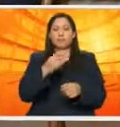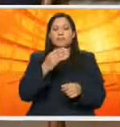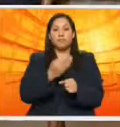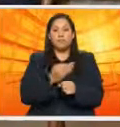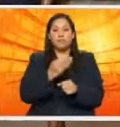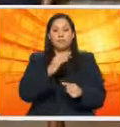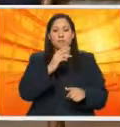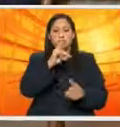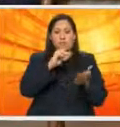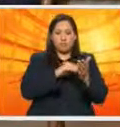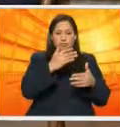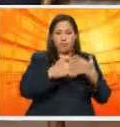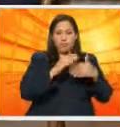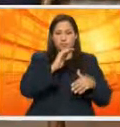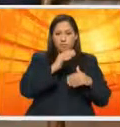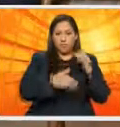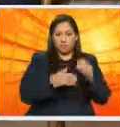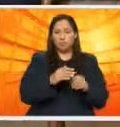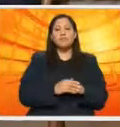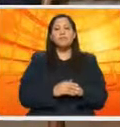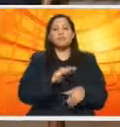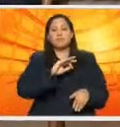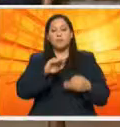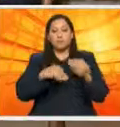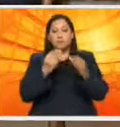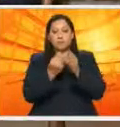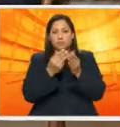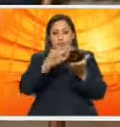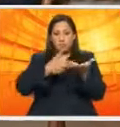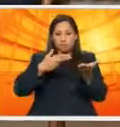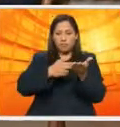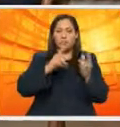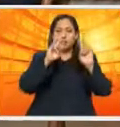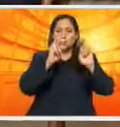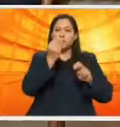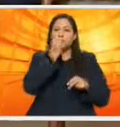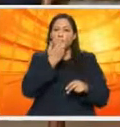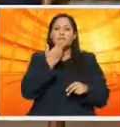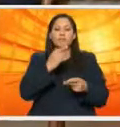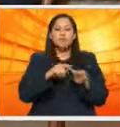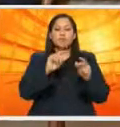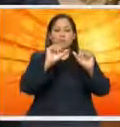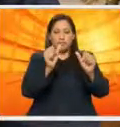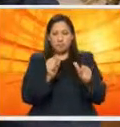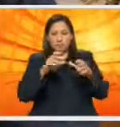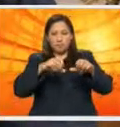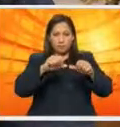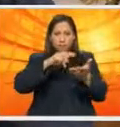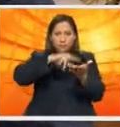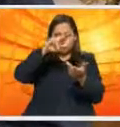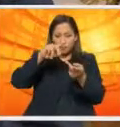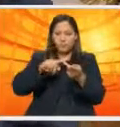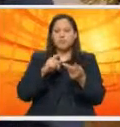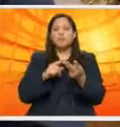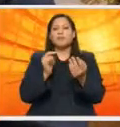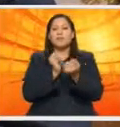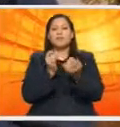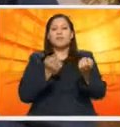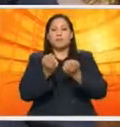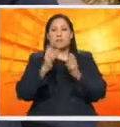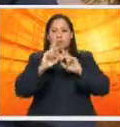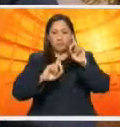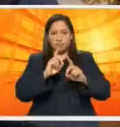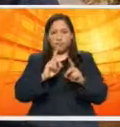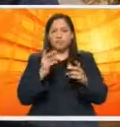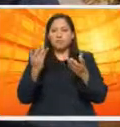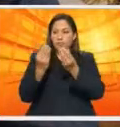por concluir, lo que hemos hecho, todos los talleristas de nutrición, de artes plásticas y de activación física, en colaboración con